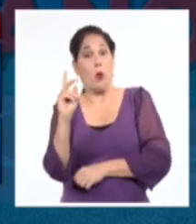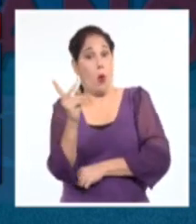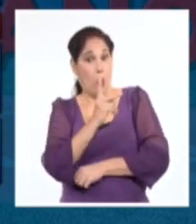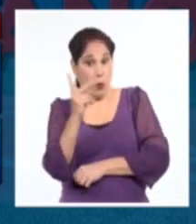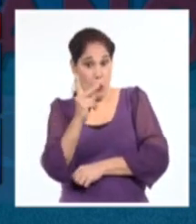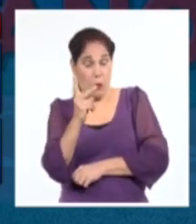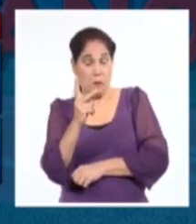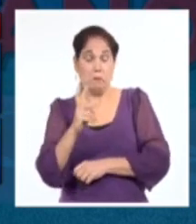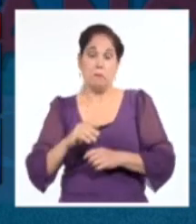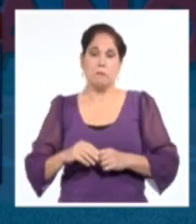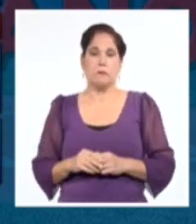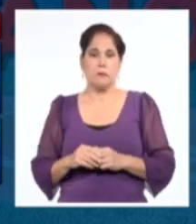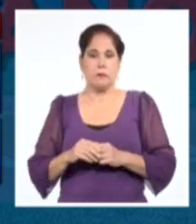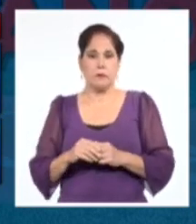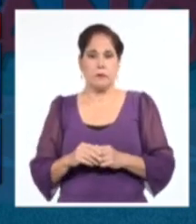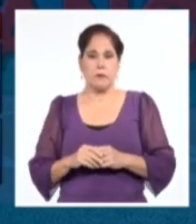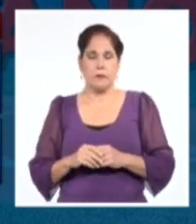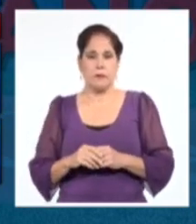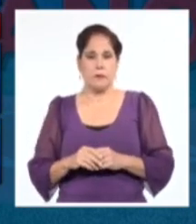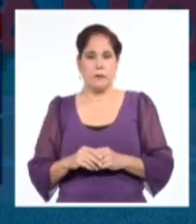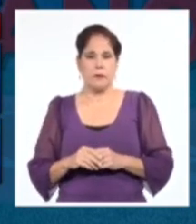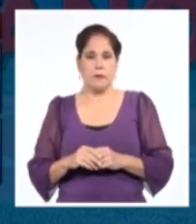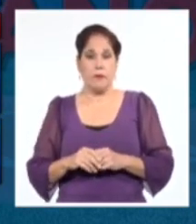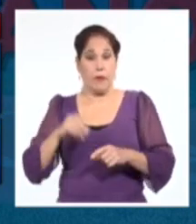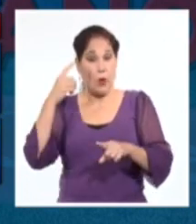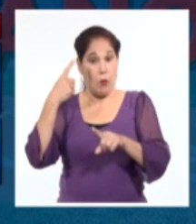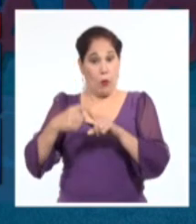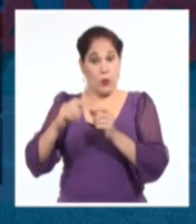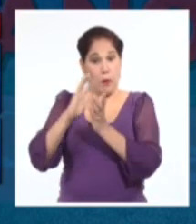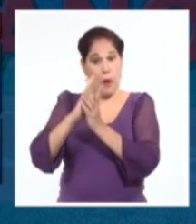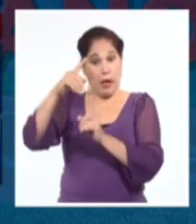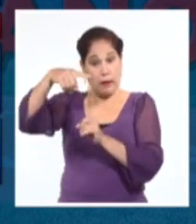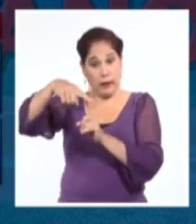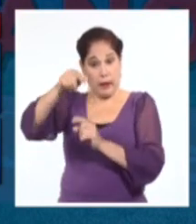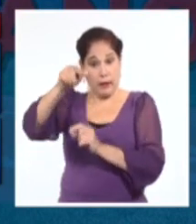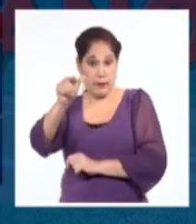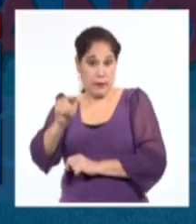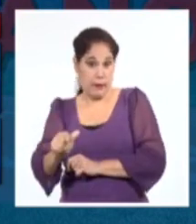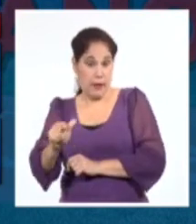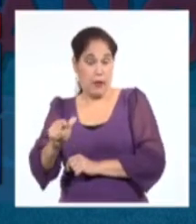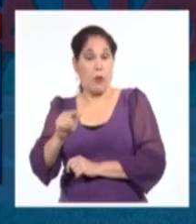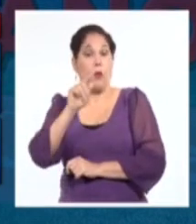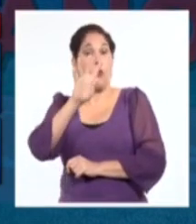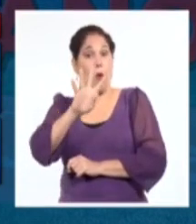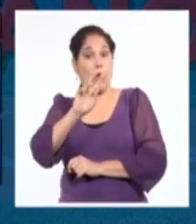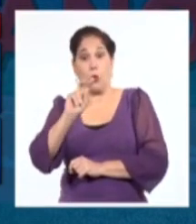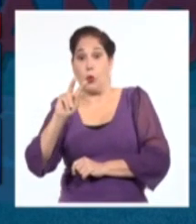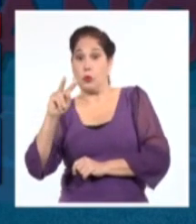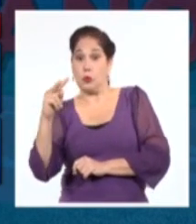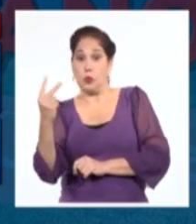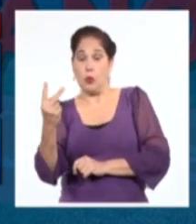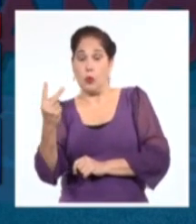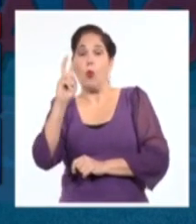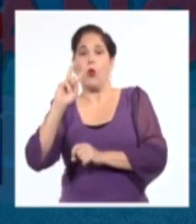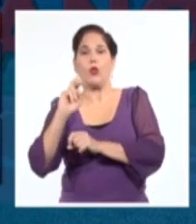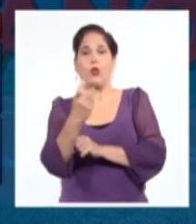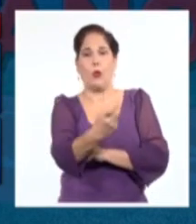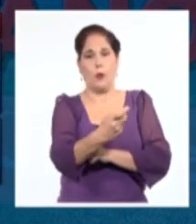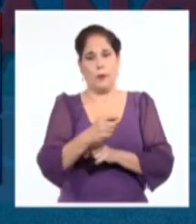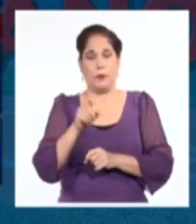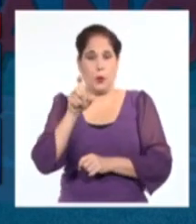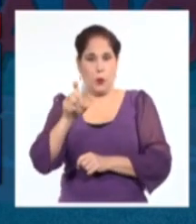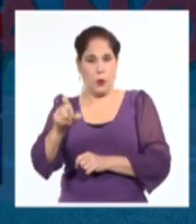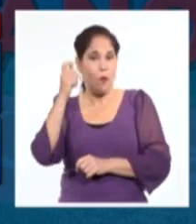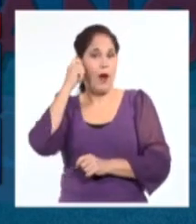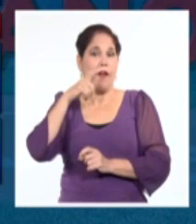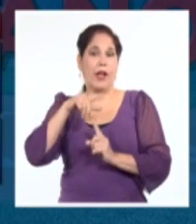Alain Sánchez y Pedro Manuel Castillo. El matancero Ariel Sánchez se fue de 4-2, incluido un doble. Por último,